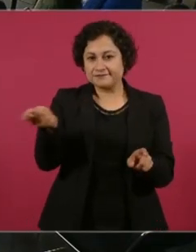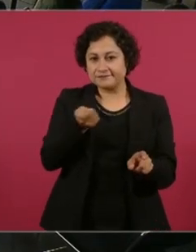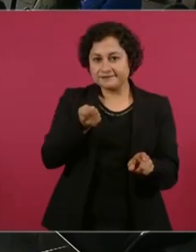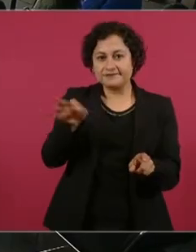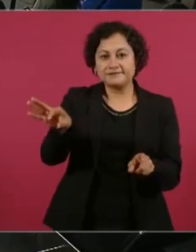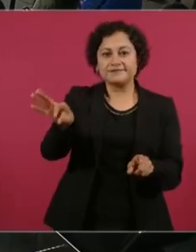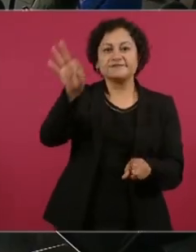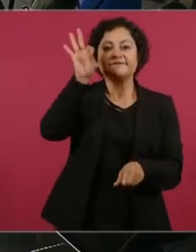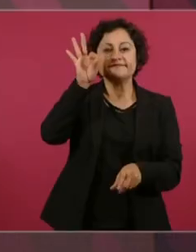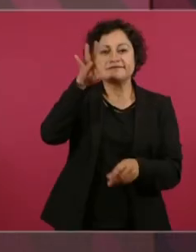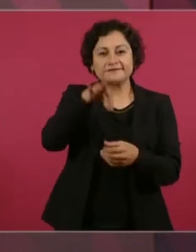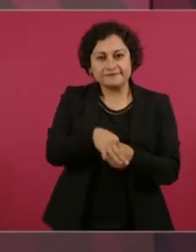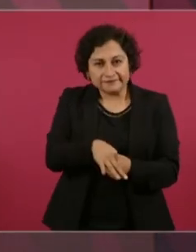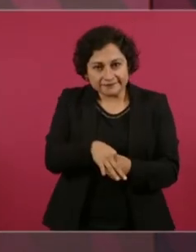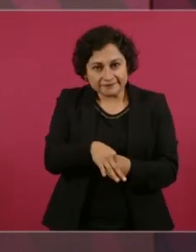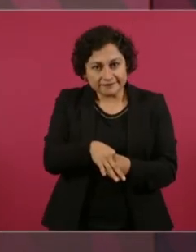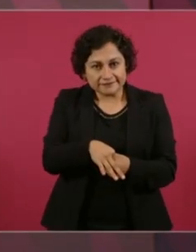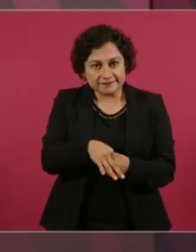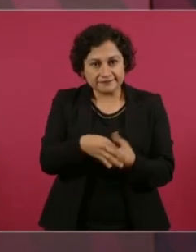y es el que decide